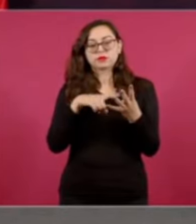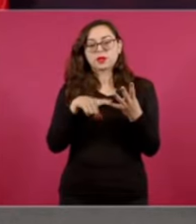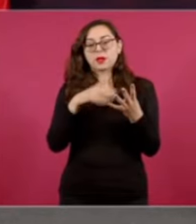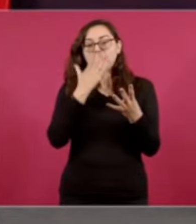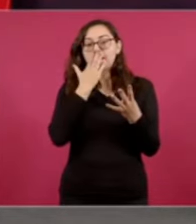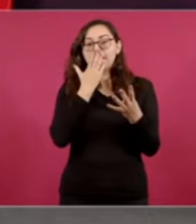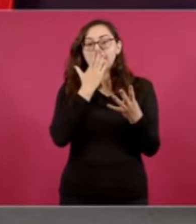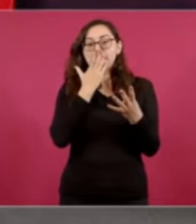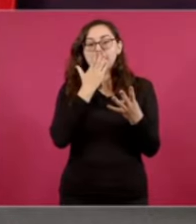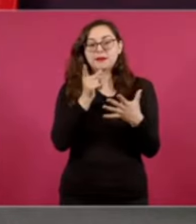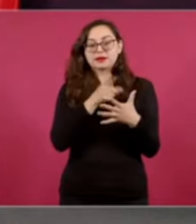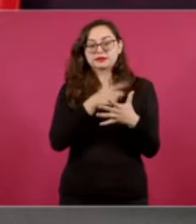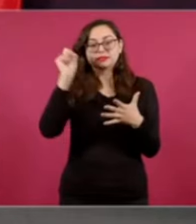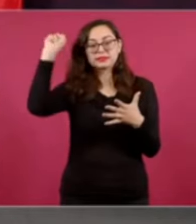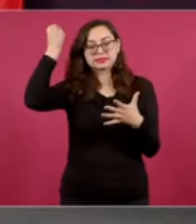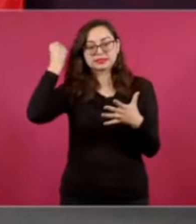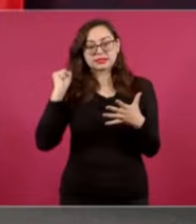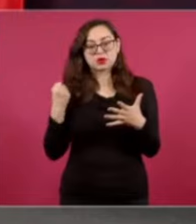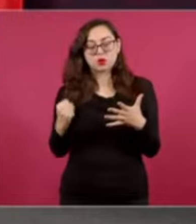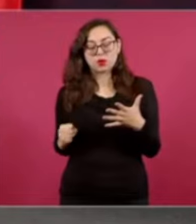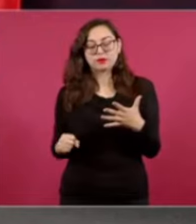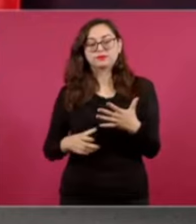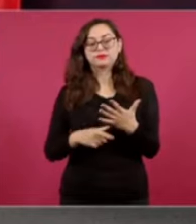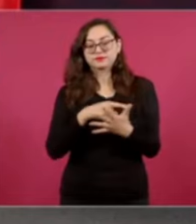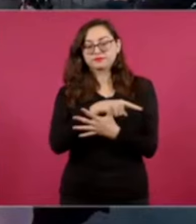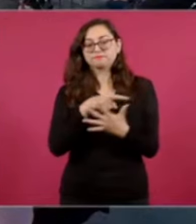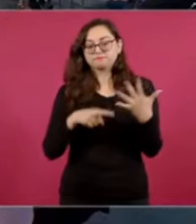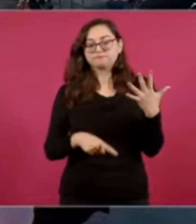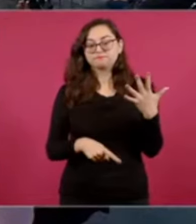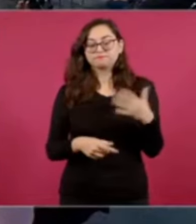Sonora y Sinaloa.